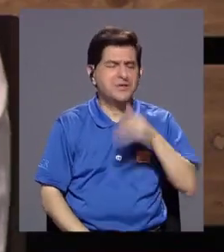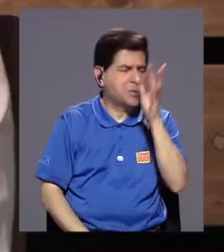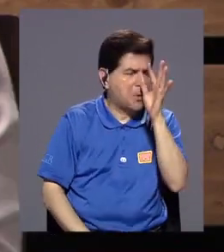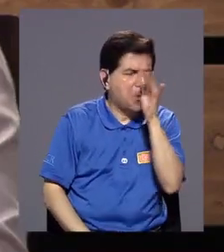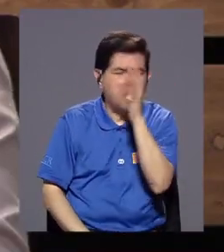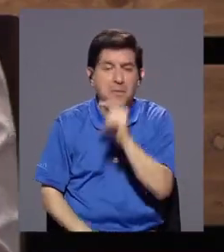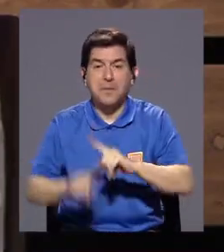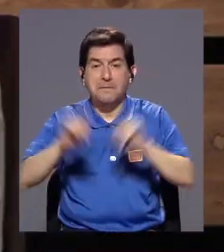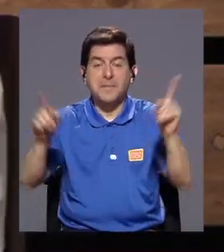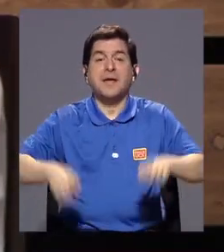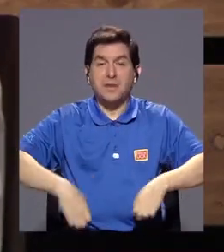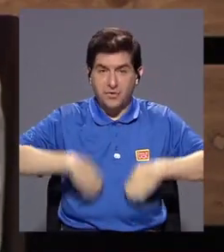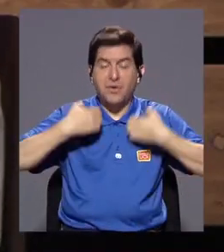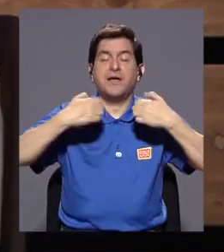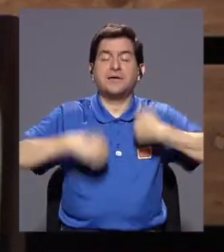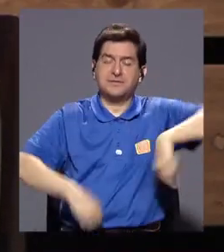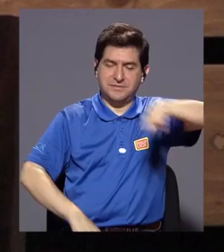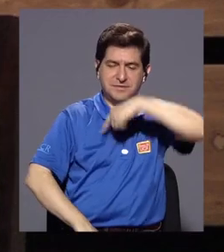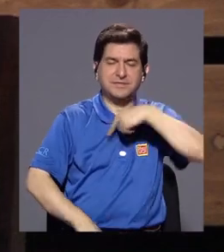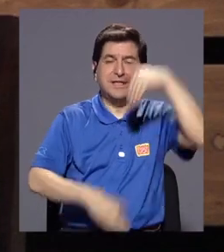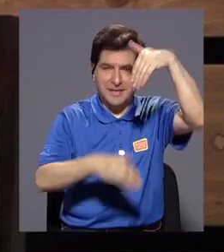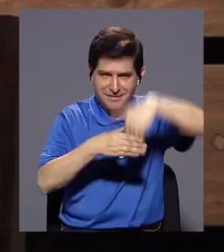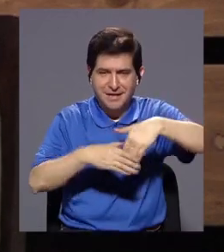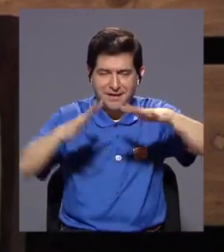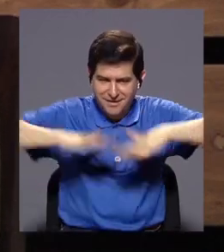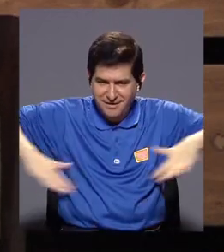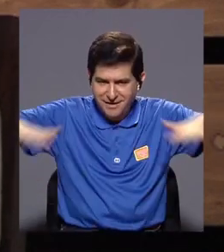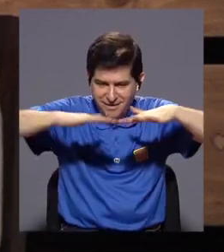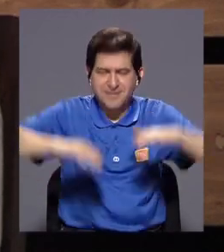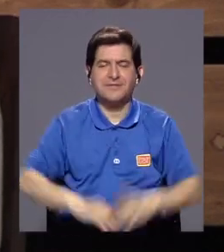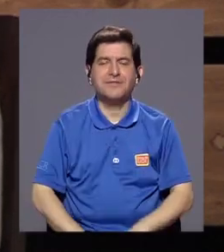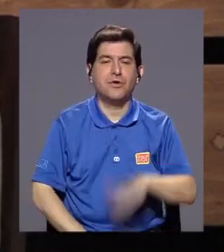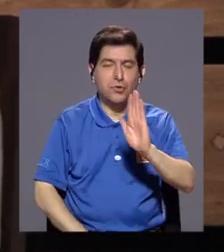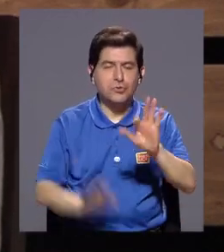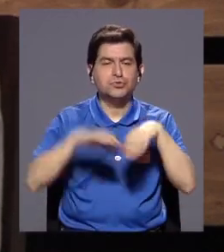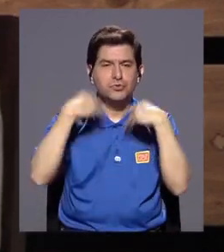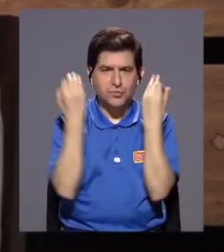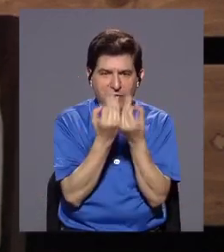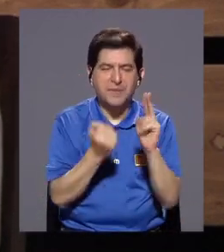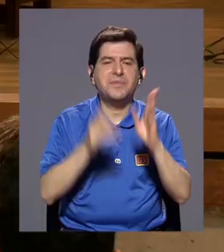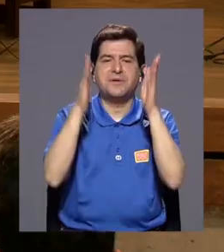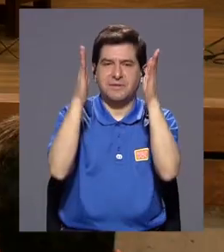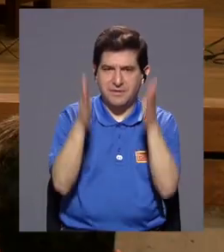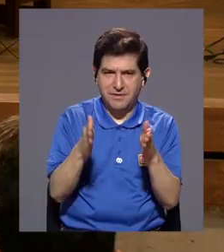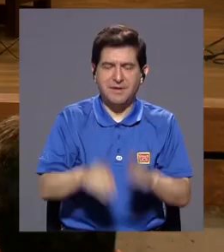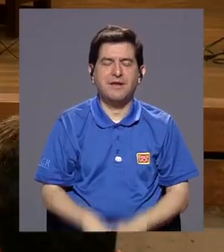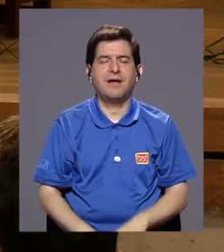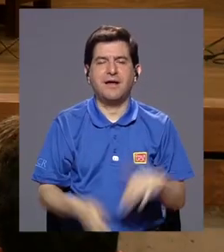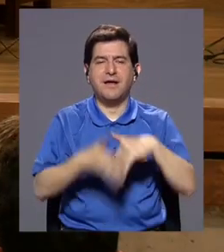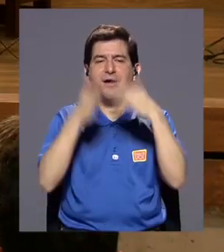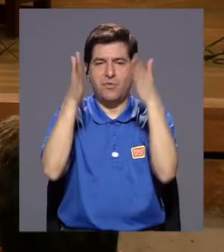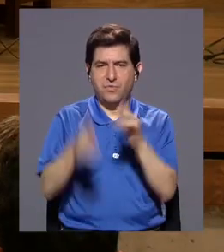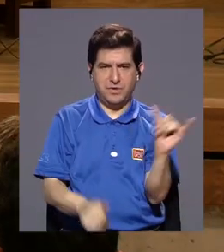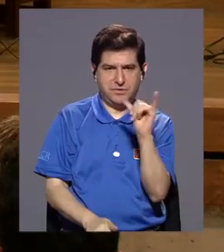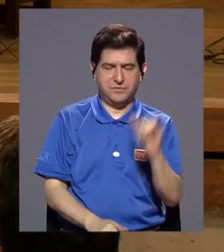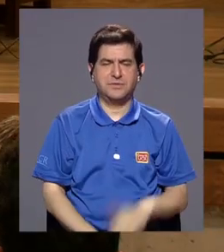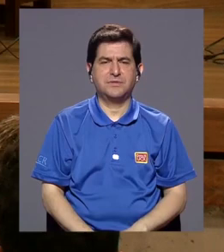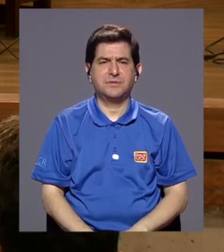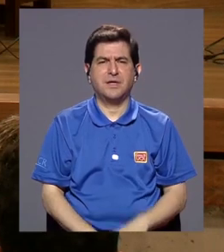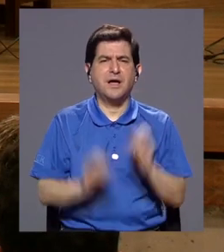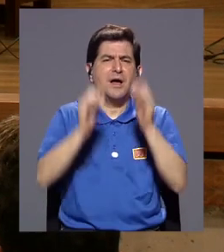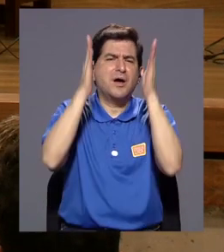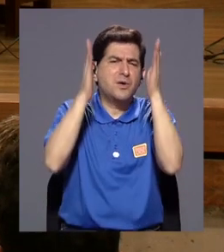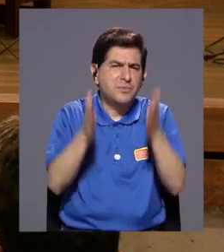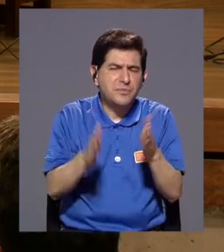existimos, estamos entre ustedes, somos su familia, sus compañeros, sus alumnos. Profesores, por